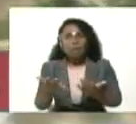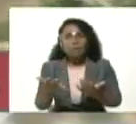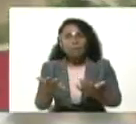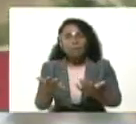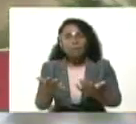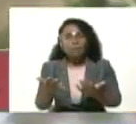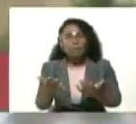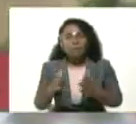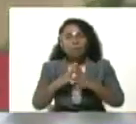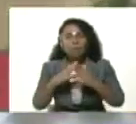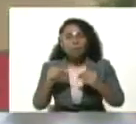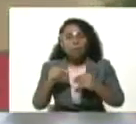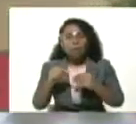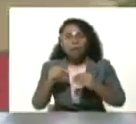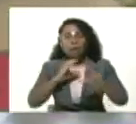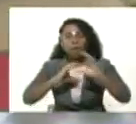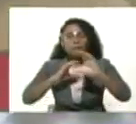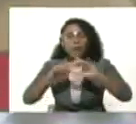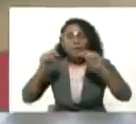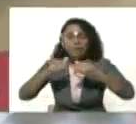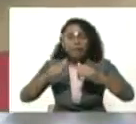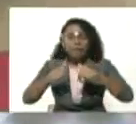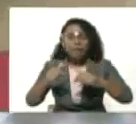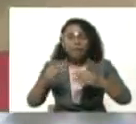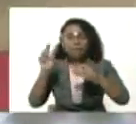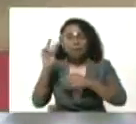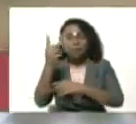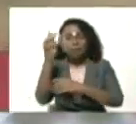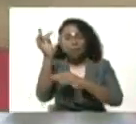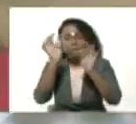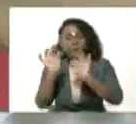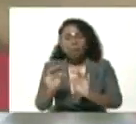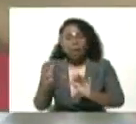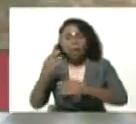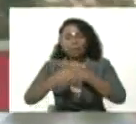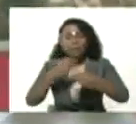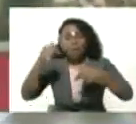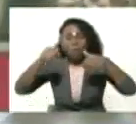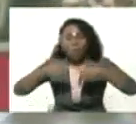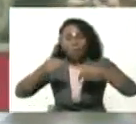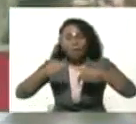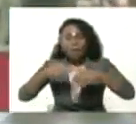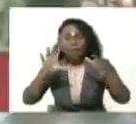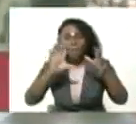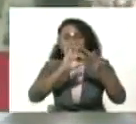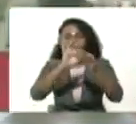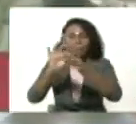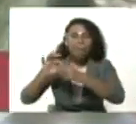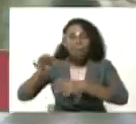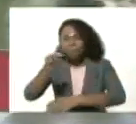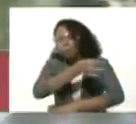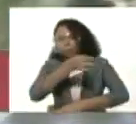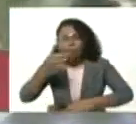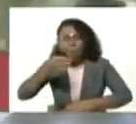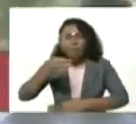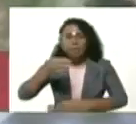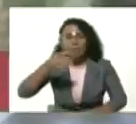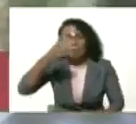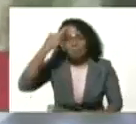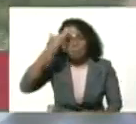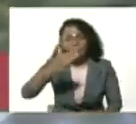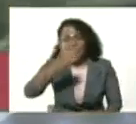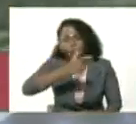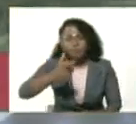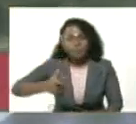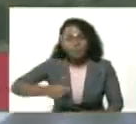de todos los medios aquí. La segunda fase, bueno, que estamos realizando ahorita, estamos en la articulación perfecta de unión cívico-militar